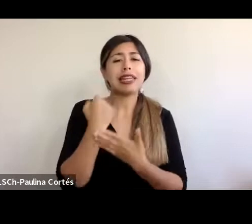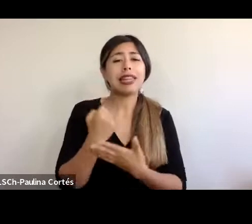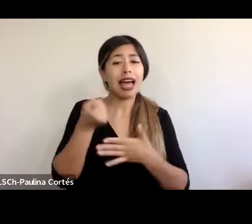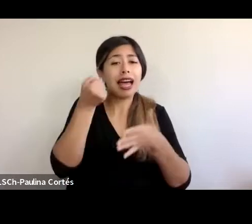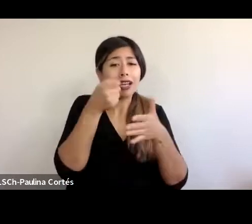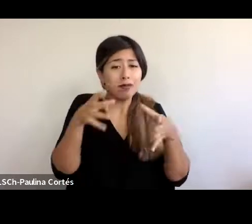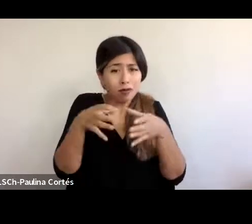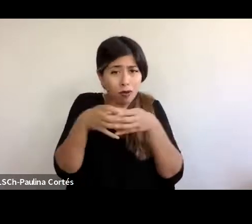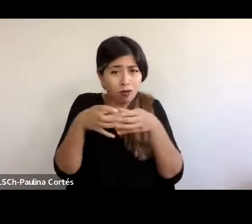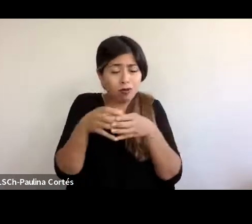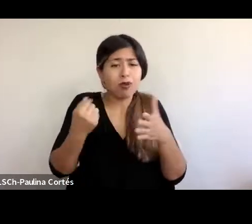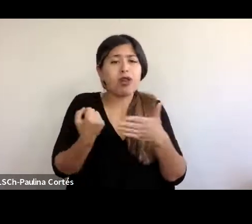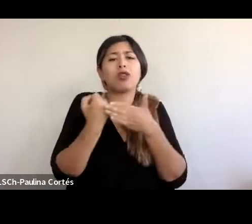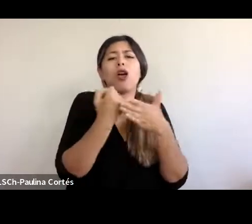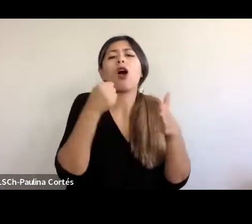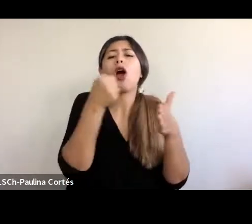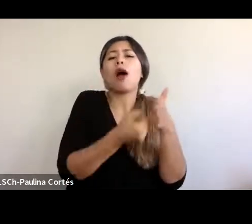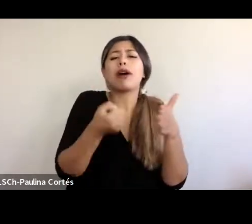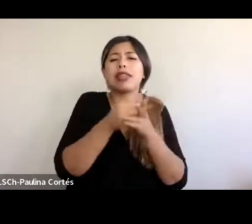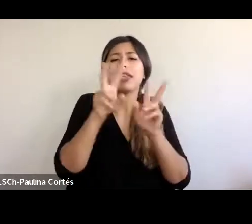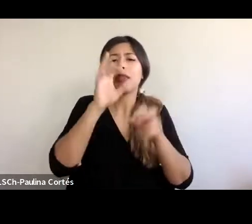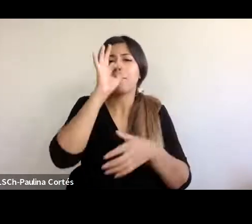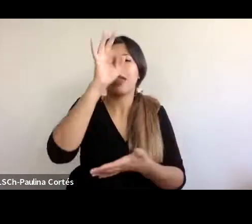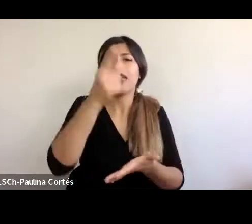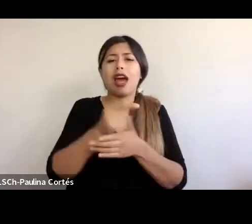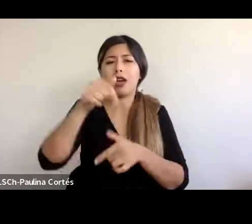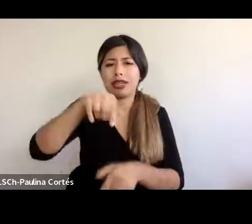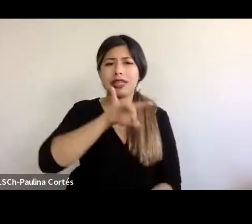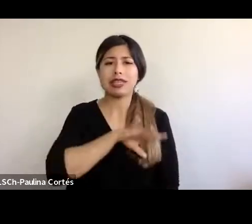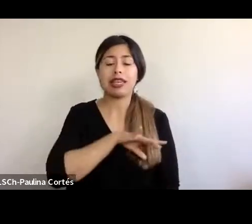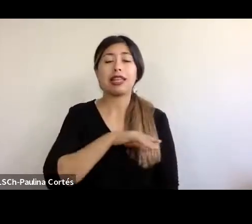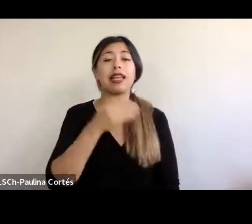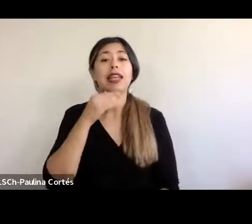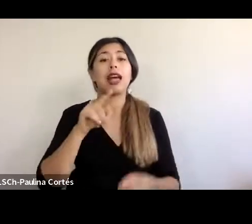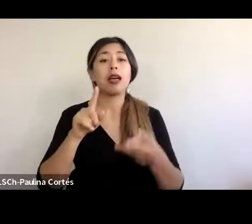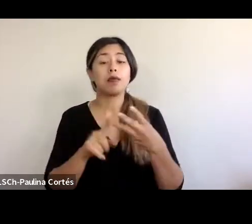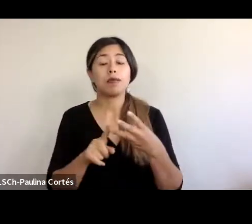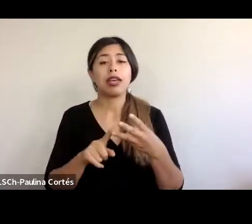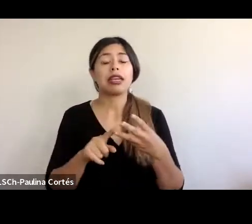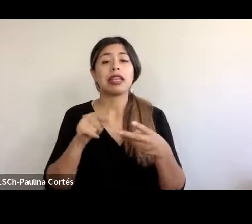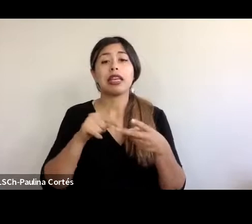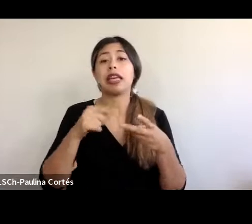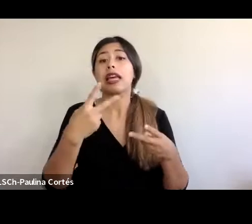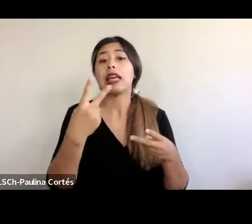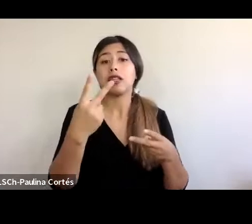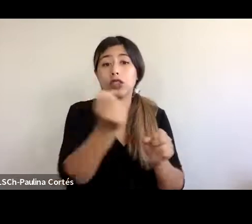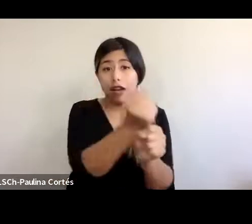Guerrero sobre un importante activista de derechos humanos, hijo de